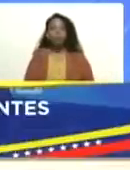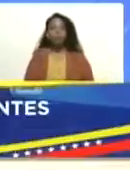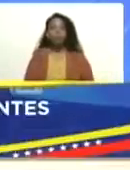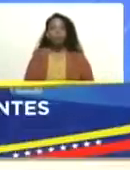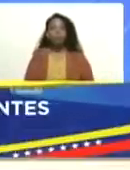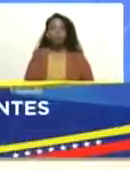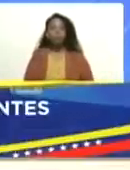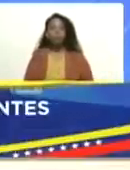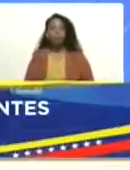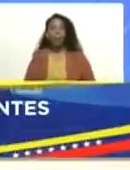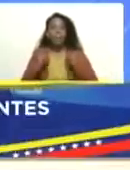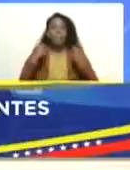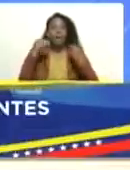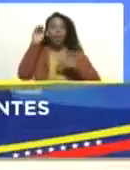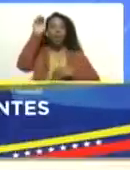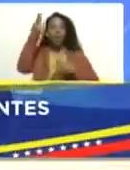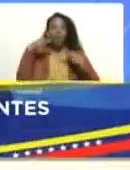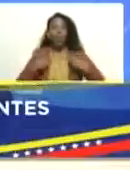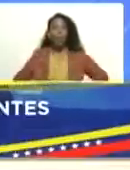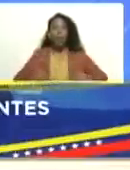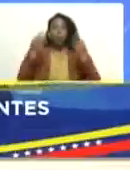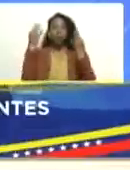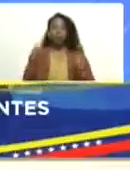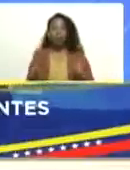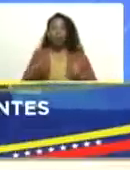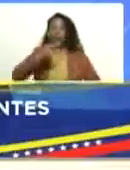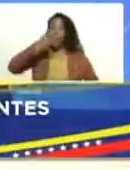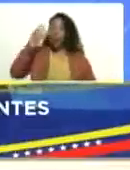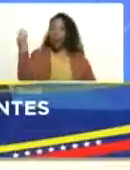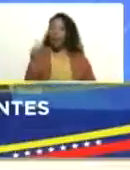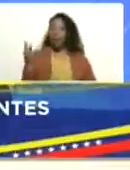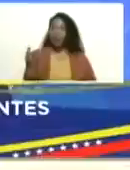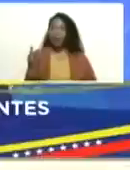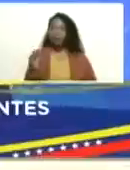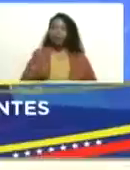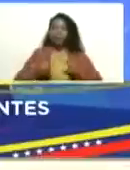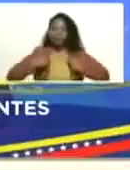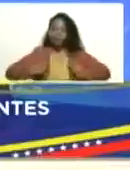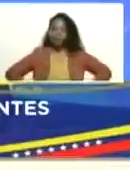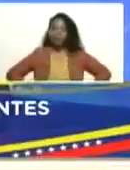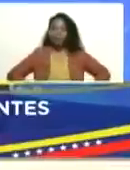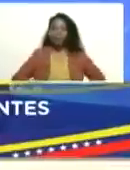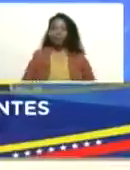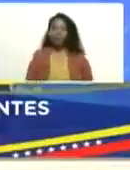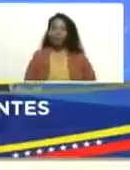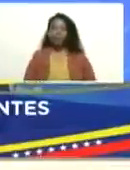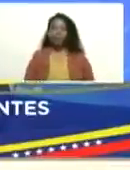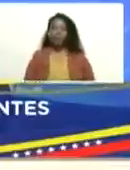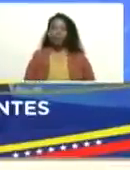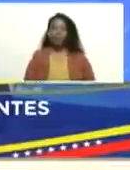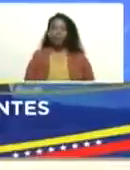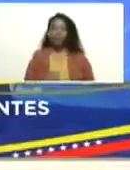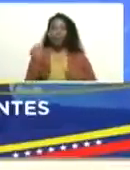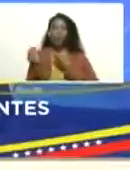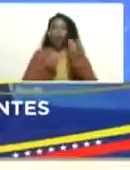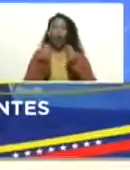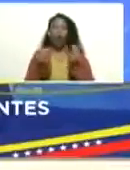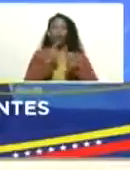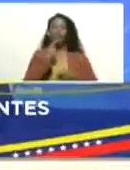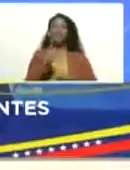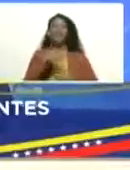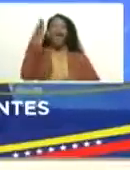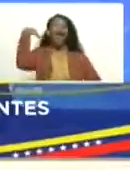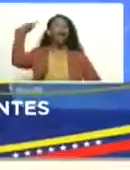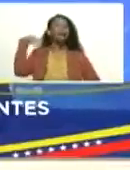por una humanidad que sea verdaderamente humana, como cantaba un poeta